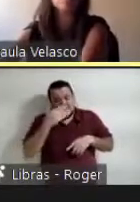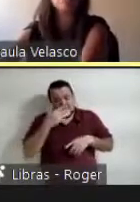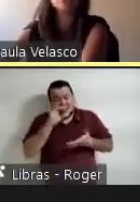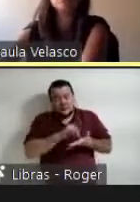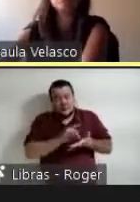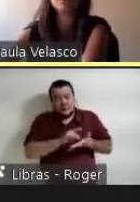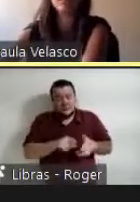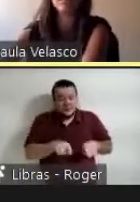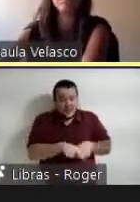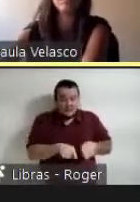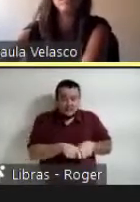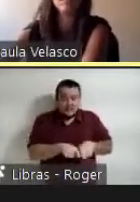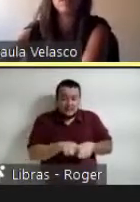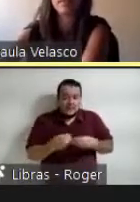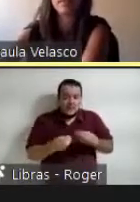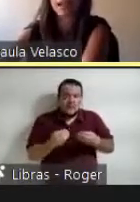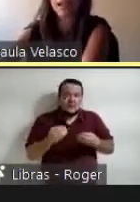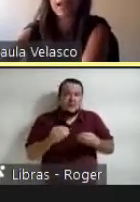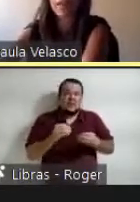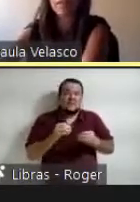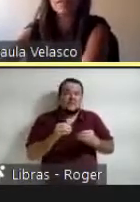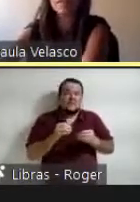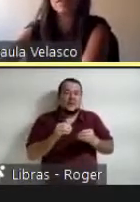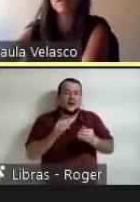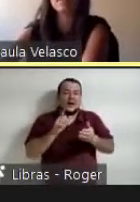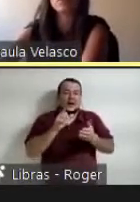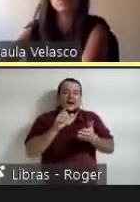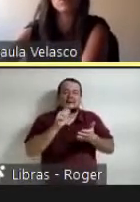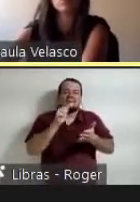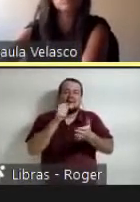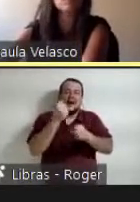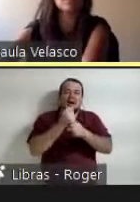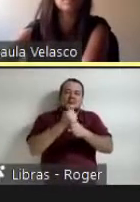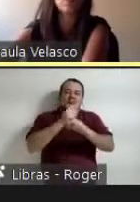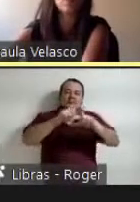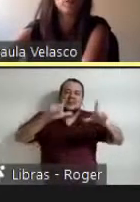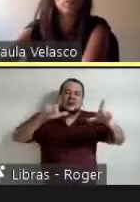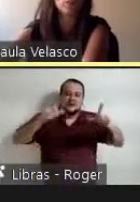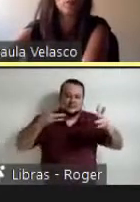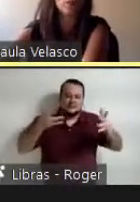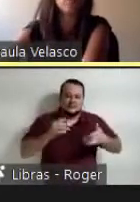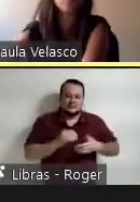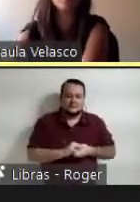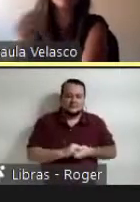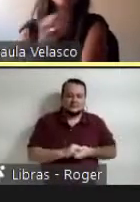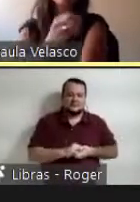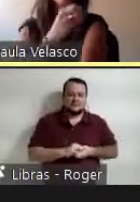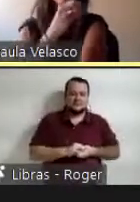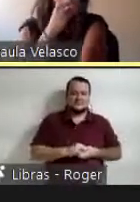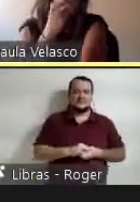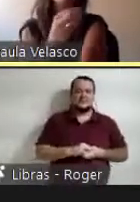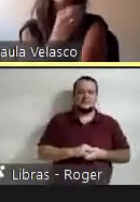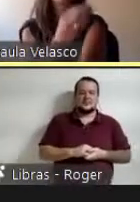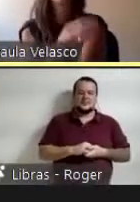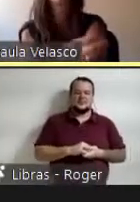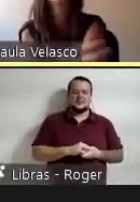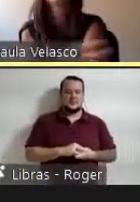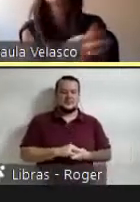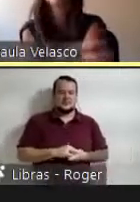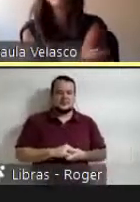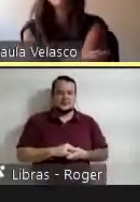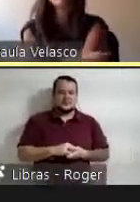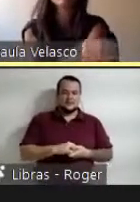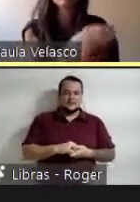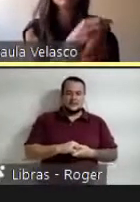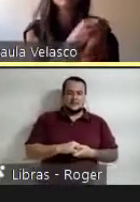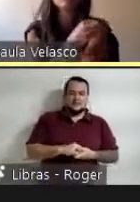en el edificio ejemplificada en la fachada exteriores comienza a partir de los fragmentos que comienza a partir de los fragmentos